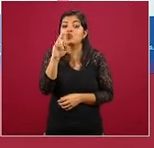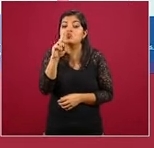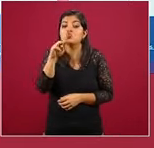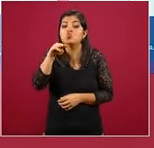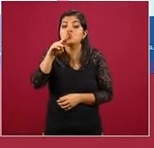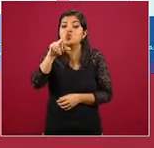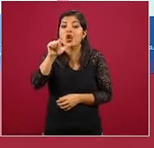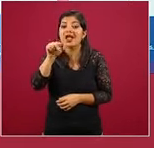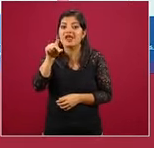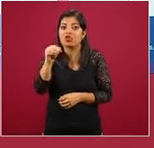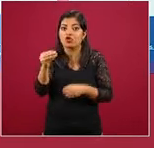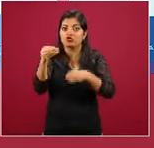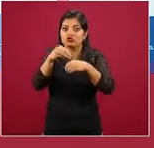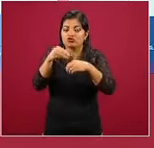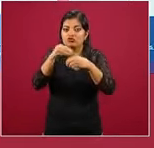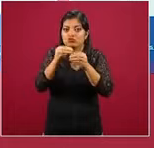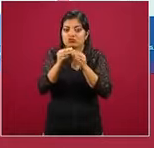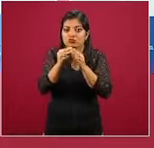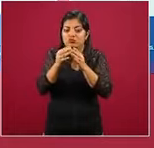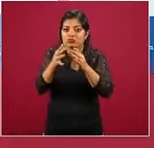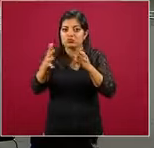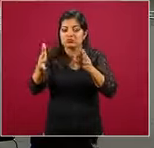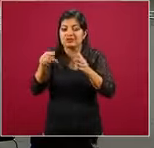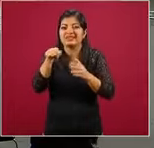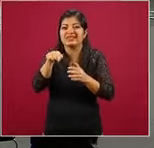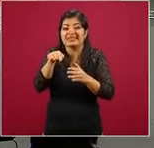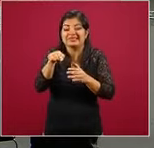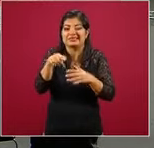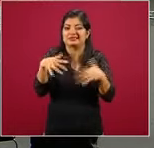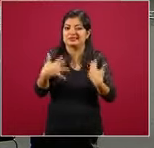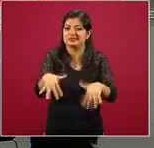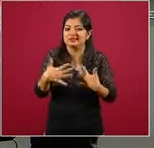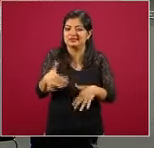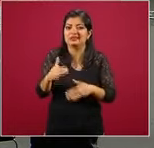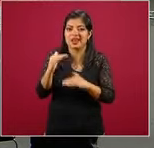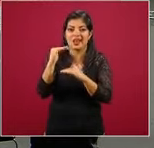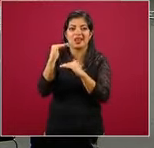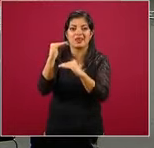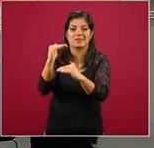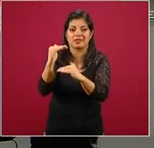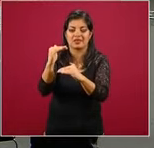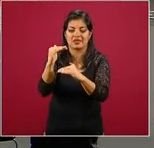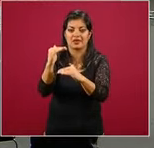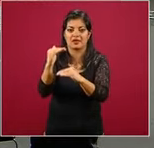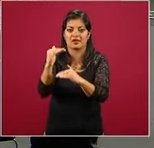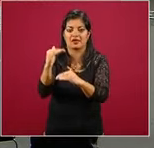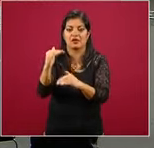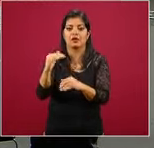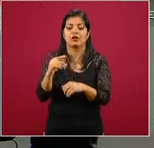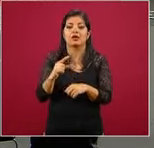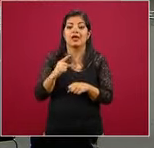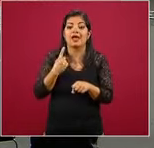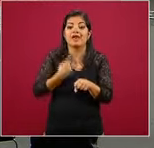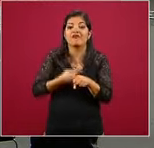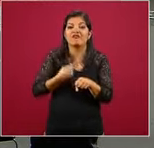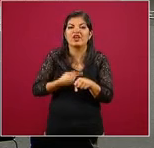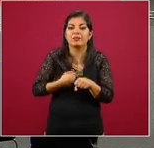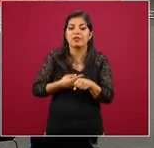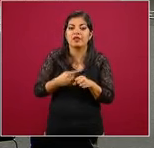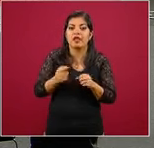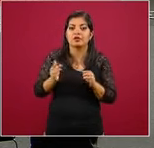Sin embargo, esto tiene una enorme limitación para una enfermedad de corta duración.